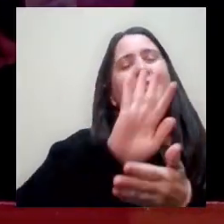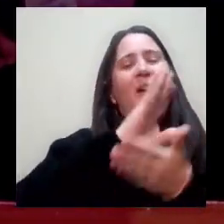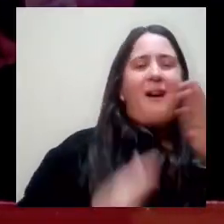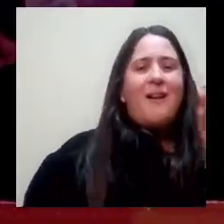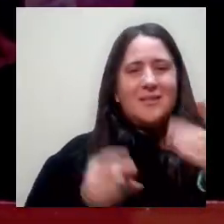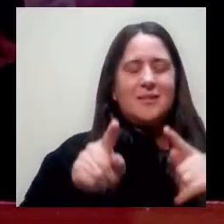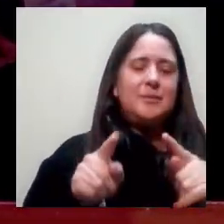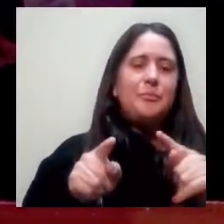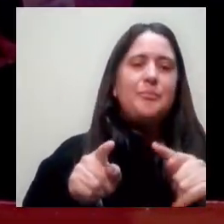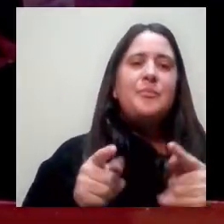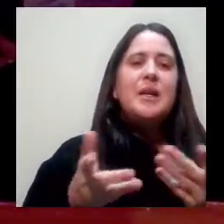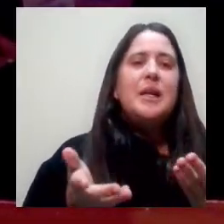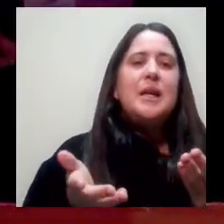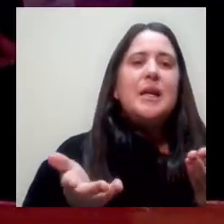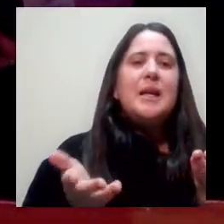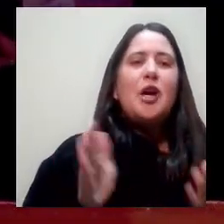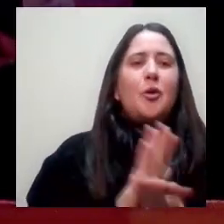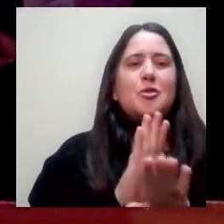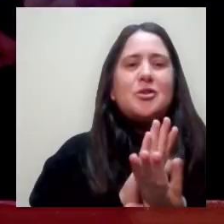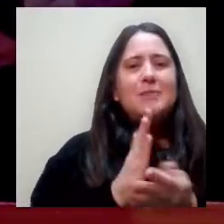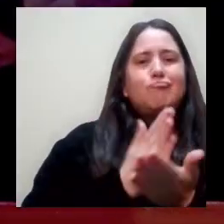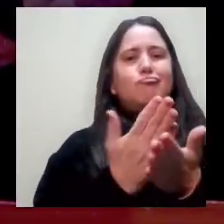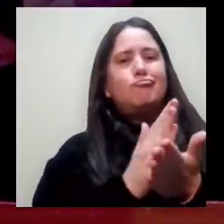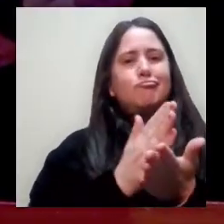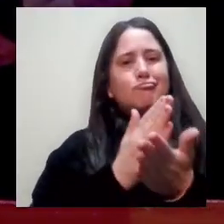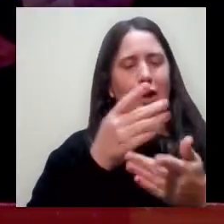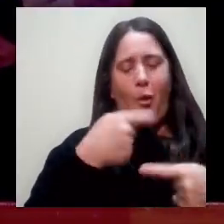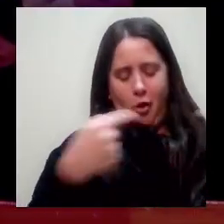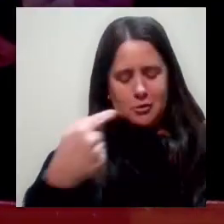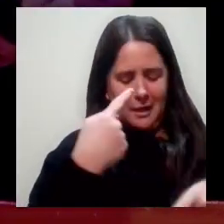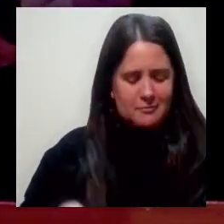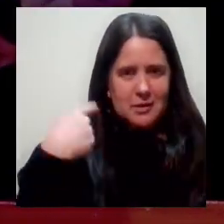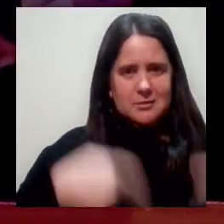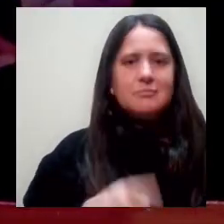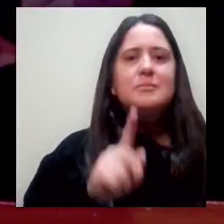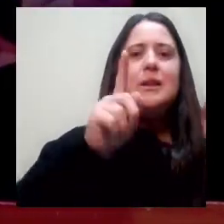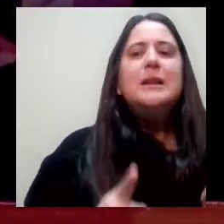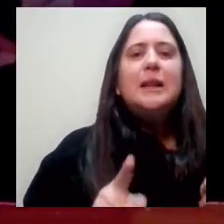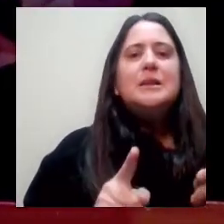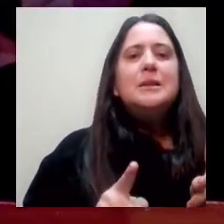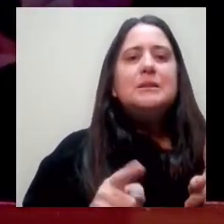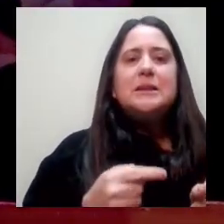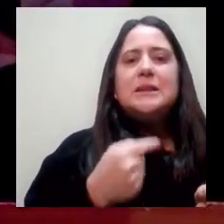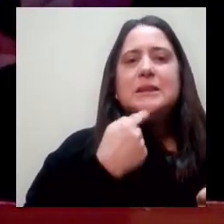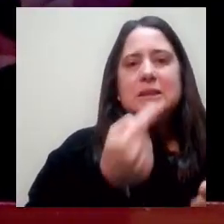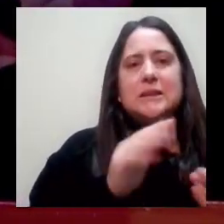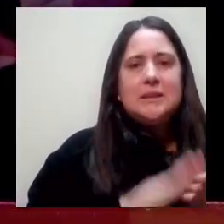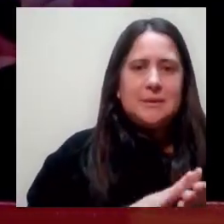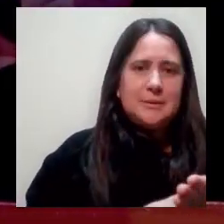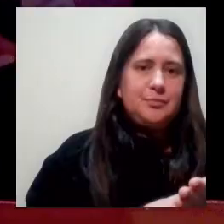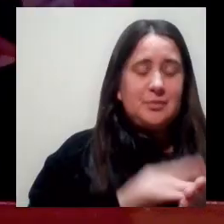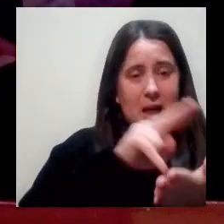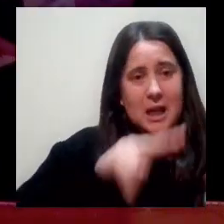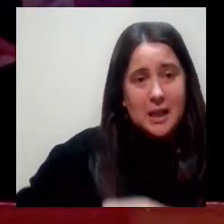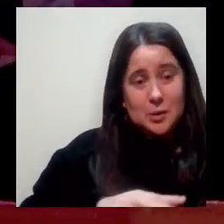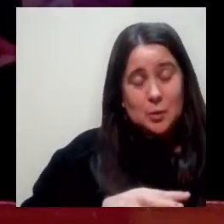ponen en transacción muchos elementos. Y por allí también hacer referencia a la lectura, como nos